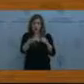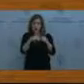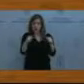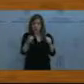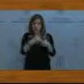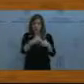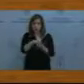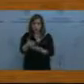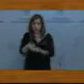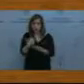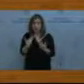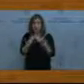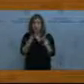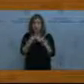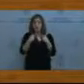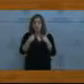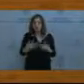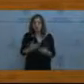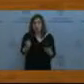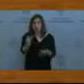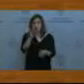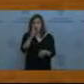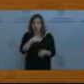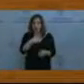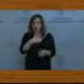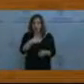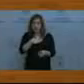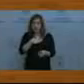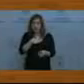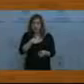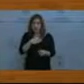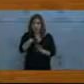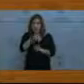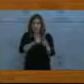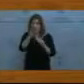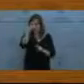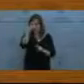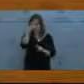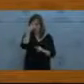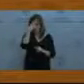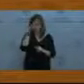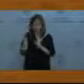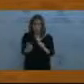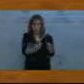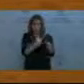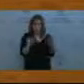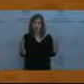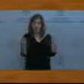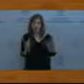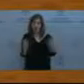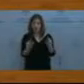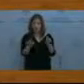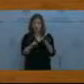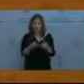Y ya concluyo, señorías. Desde mi punto de vista, uno de los principales problemas en este debate es que algunos